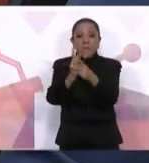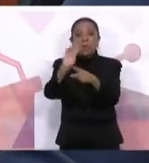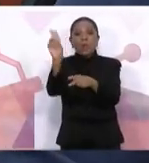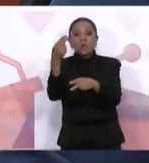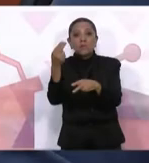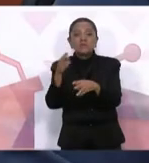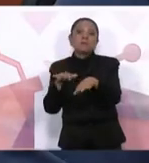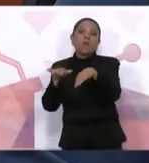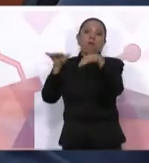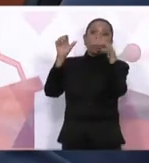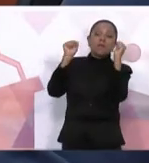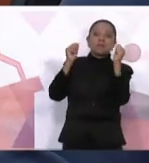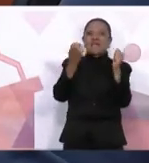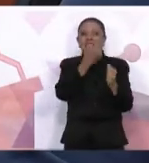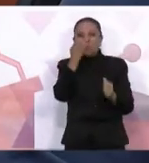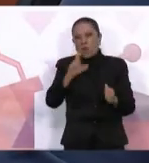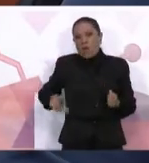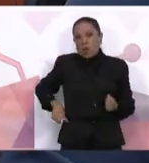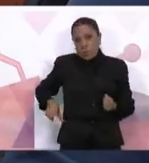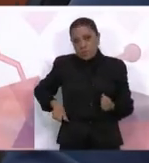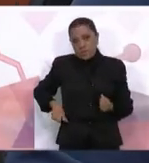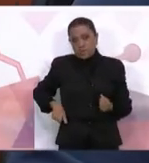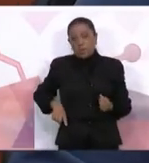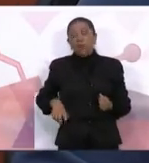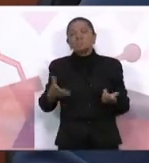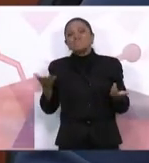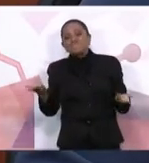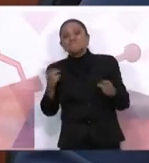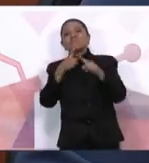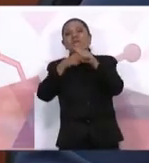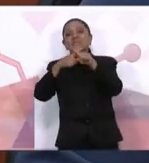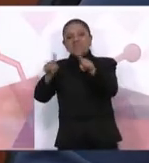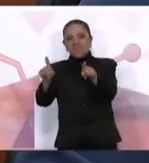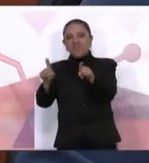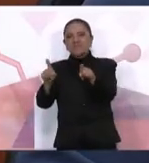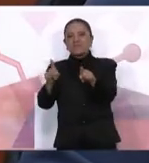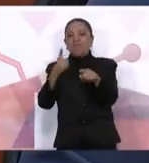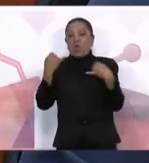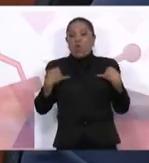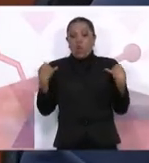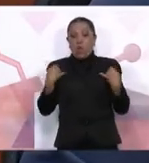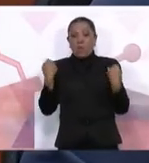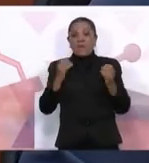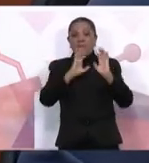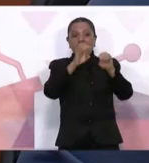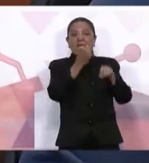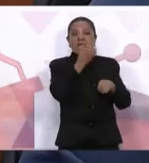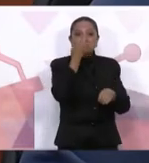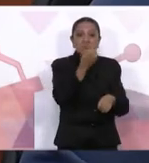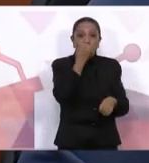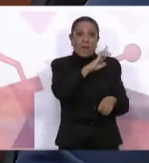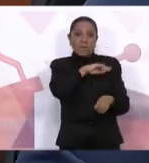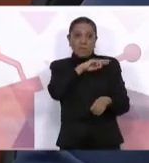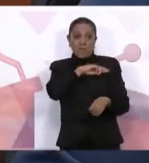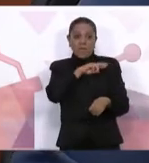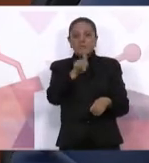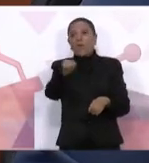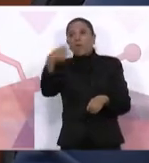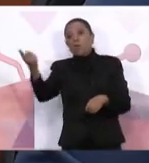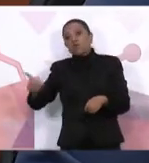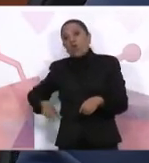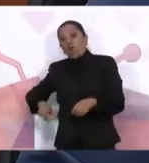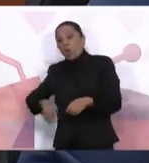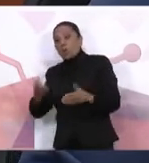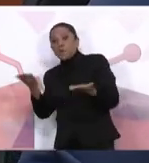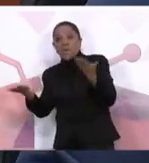públicas porque la diferencia es que un joven que estudia en una escuela privada con uno que estudió en una escuela pública es que quien deja